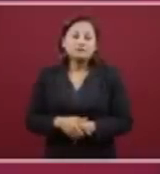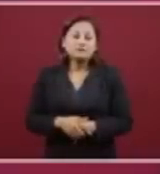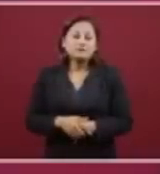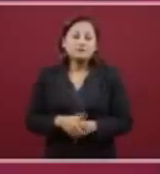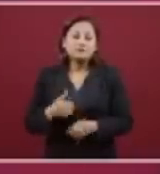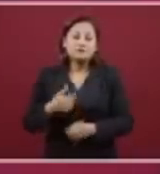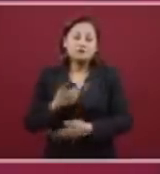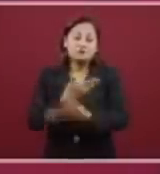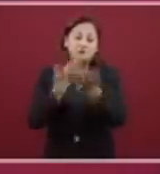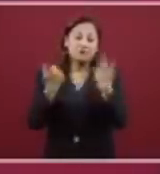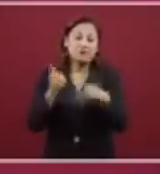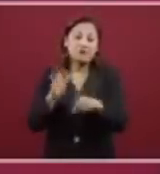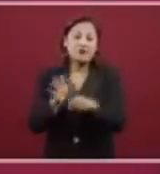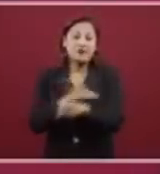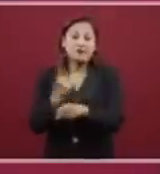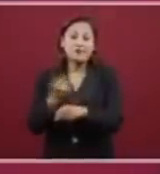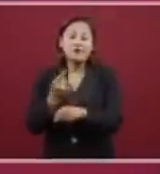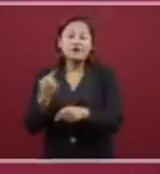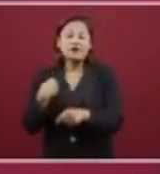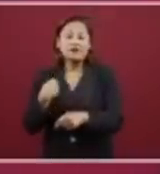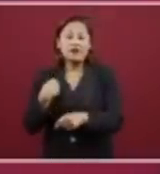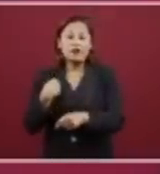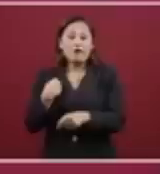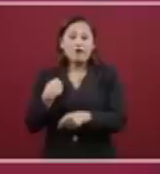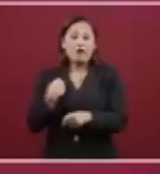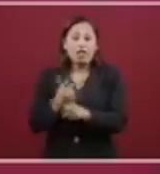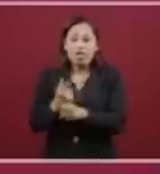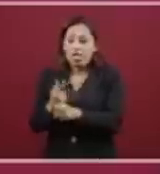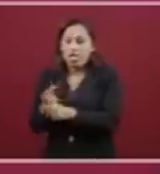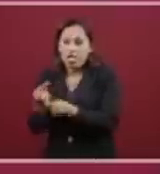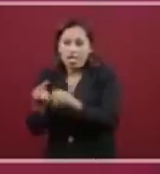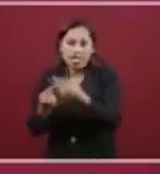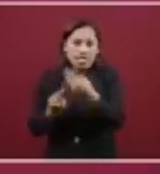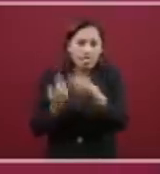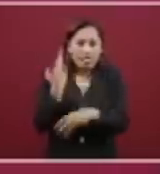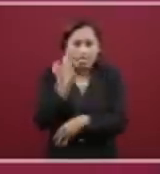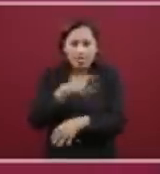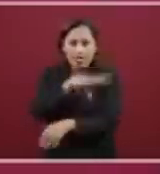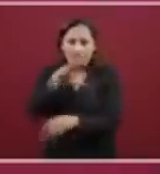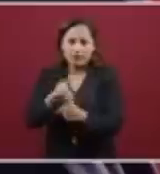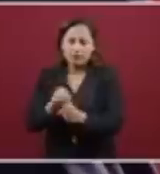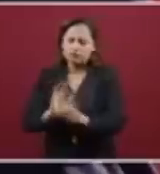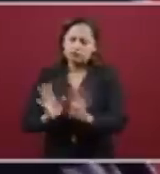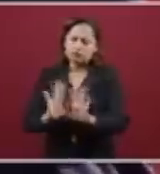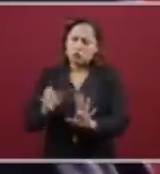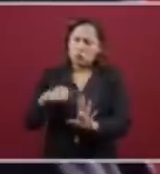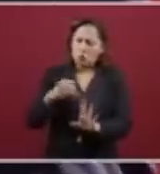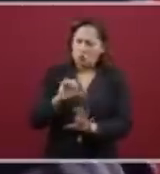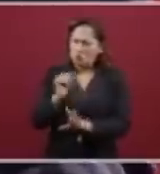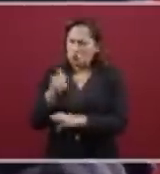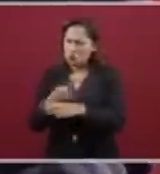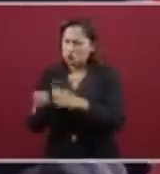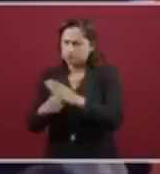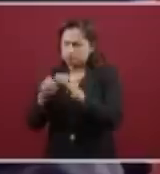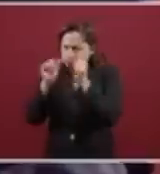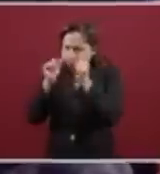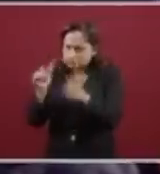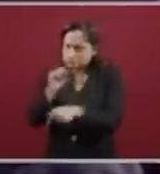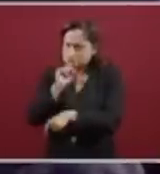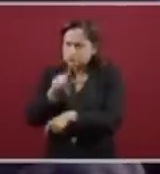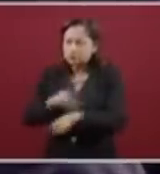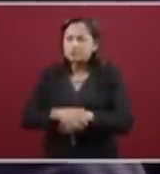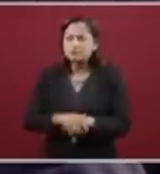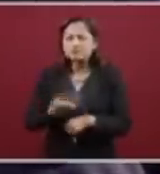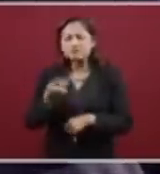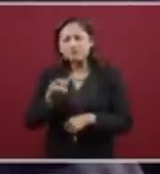al tanto de todo tengo que entender cosas y hoy aparece en el mismo